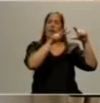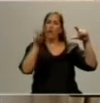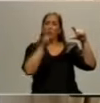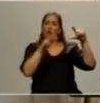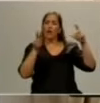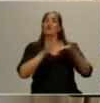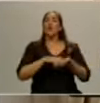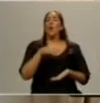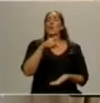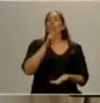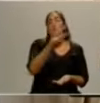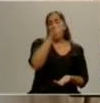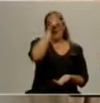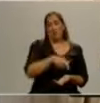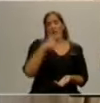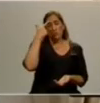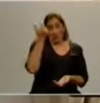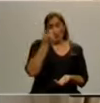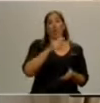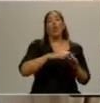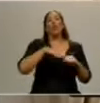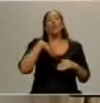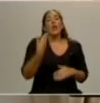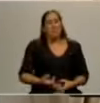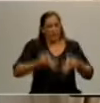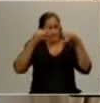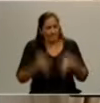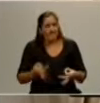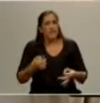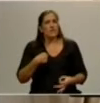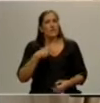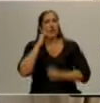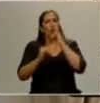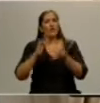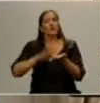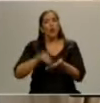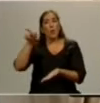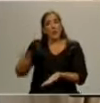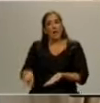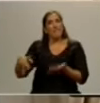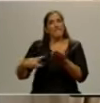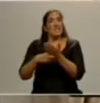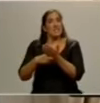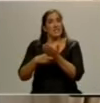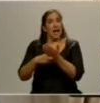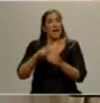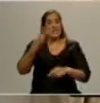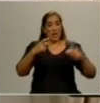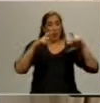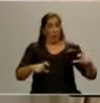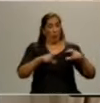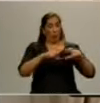generales de la muerte y del suicidio, y cuando me refiero concretamente al caso del fiscal Nisman, en el segundo